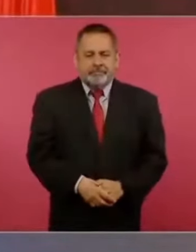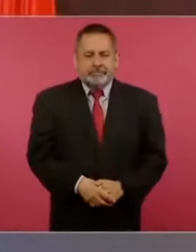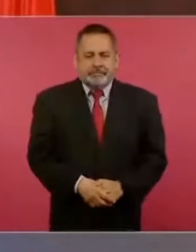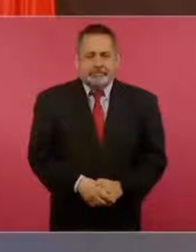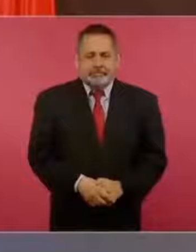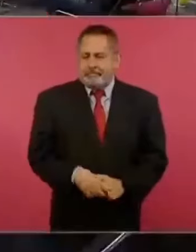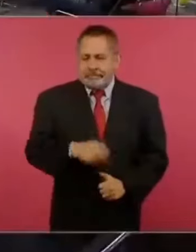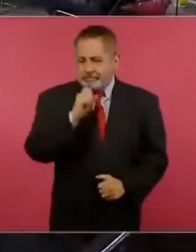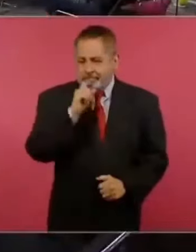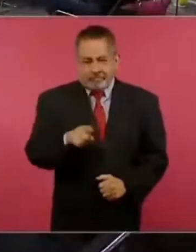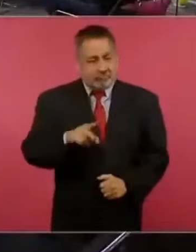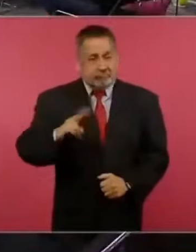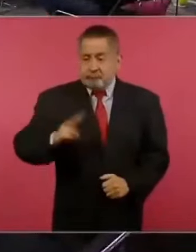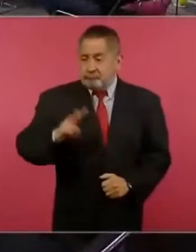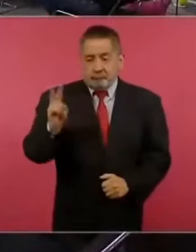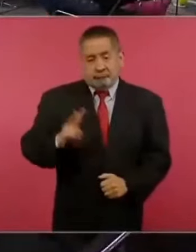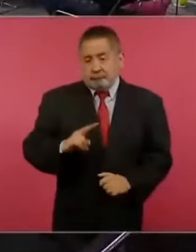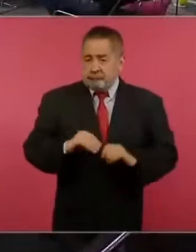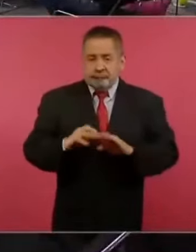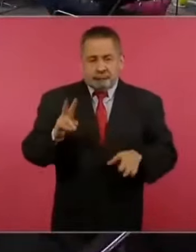También.